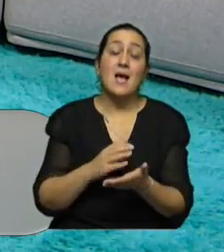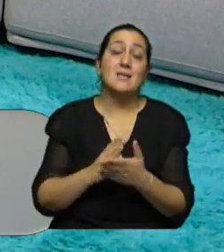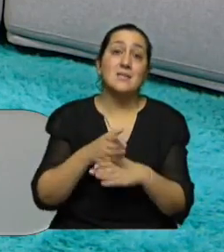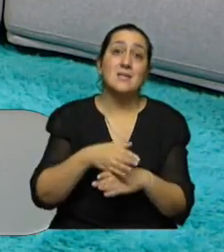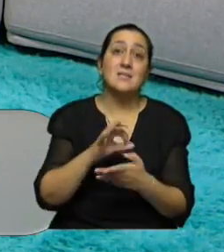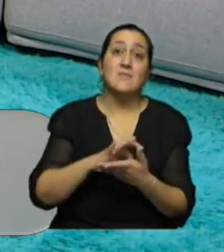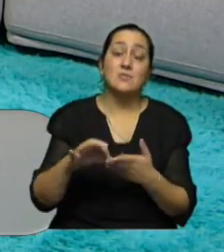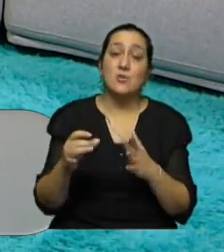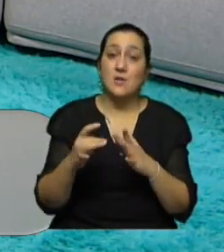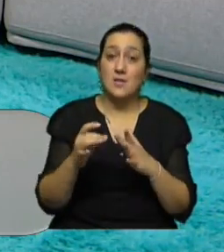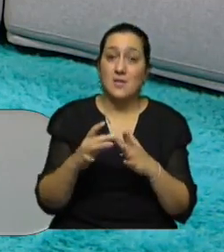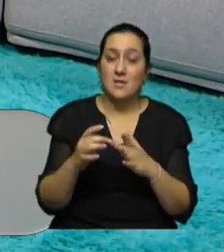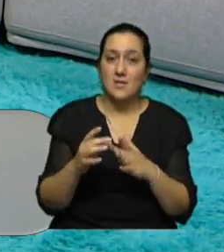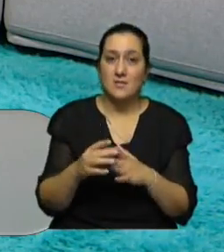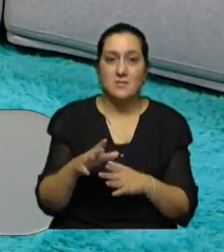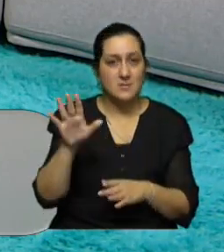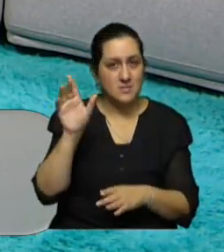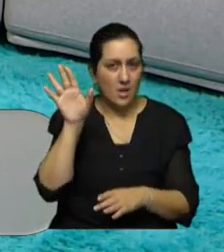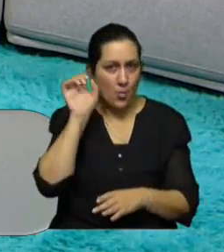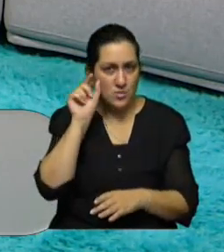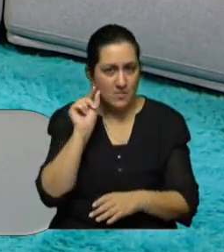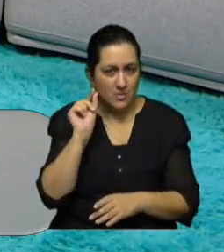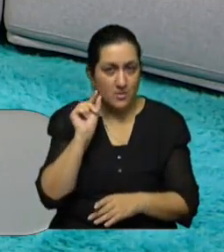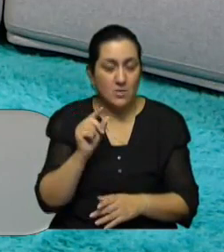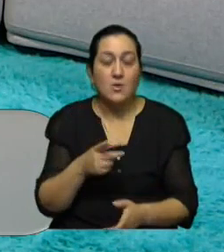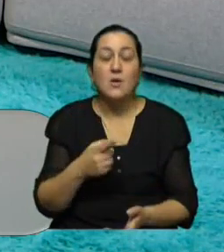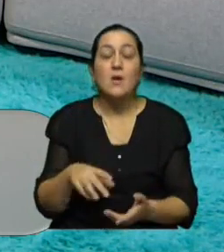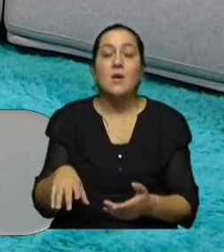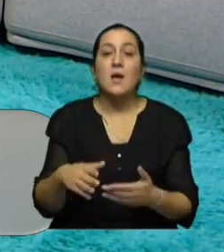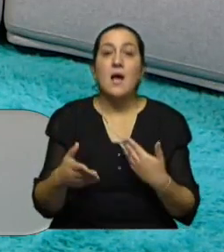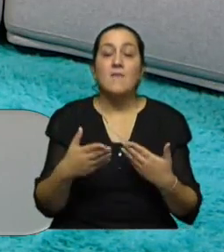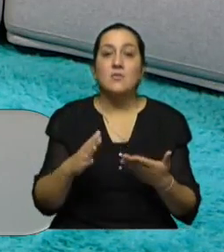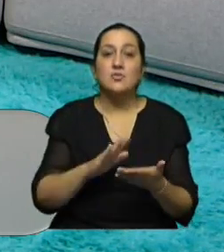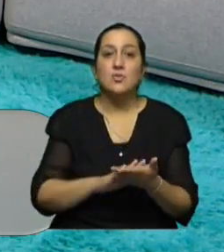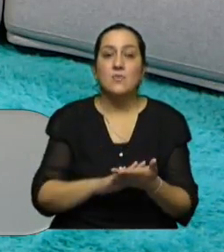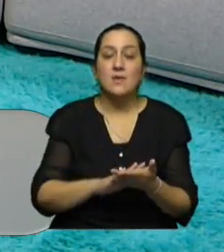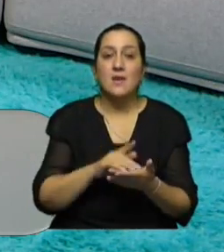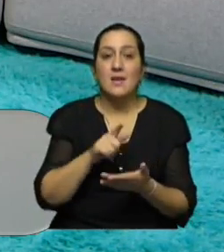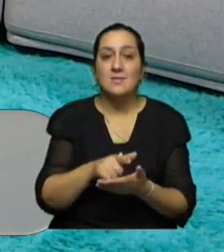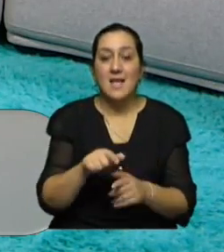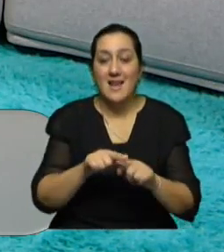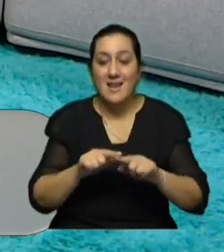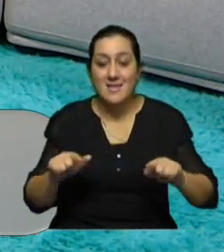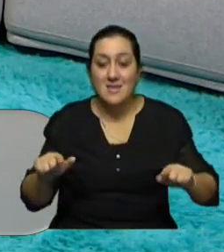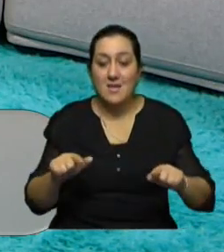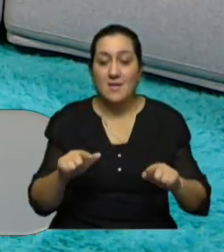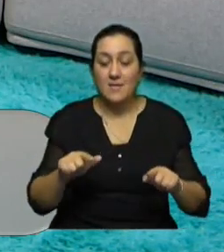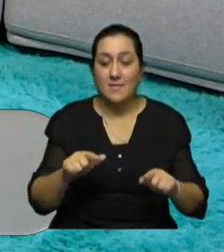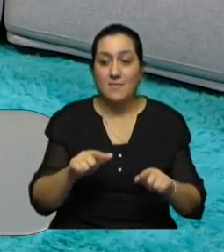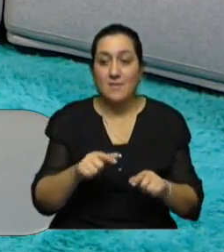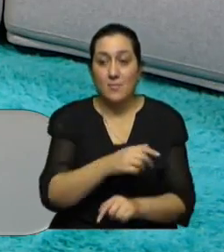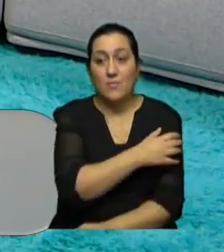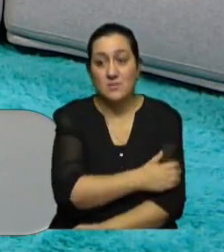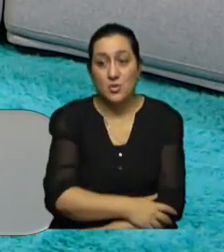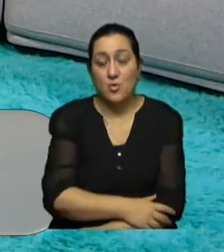Pero la ventaja de seguir esta línea de pobreza monetaria en el tiempo es que, bueno, es bastante más sencilla de